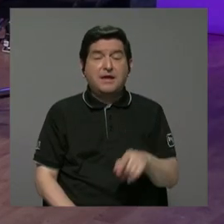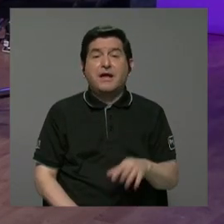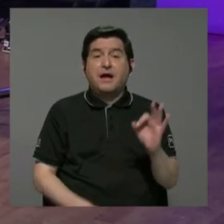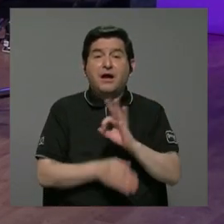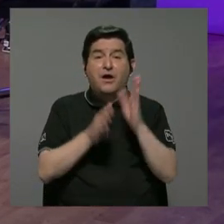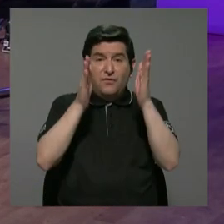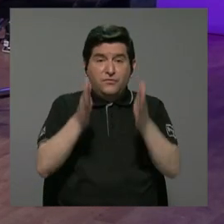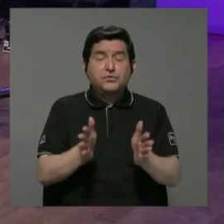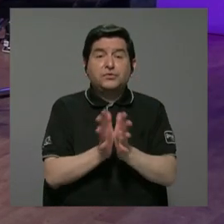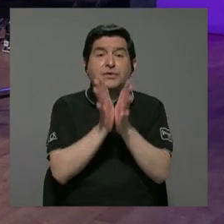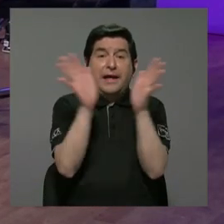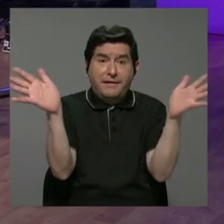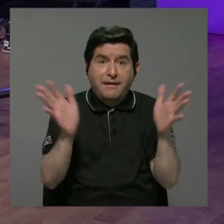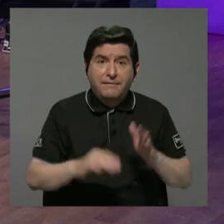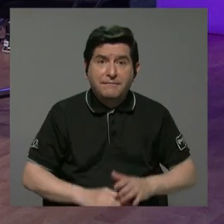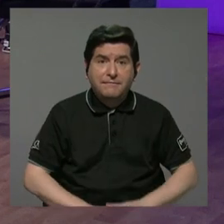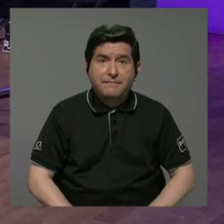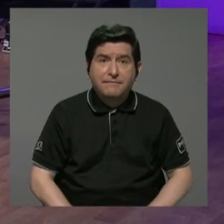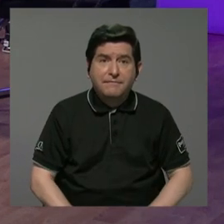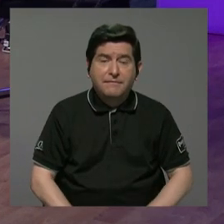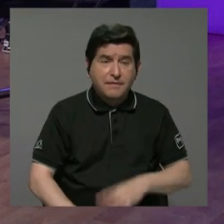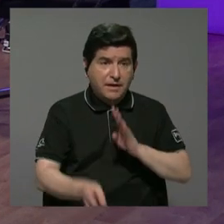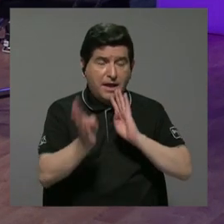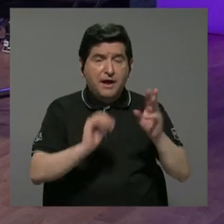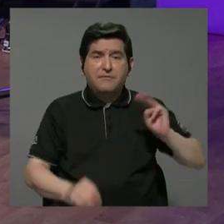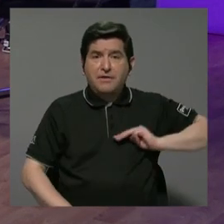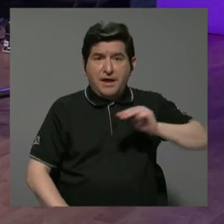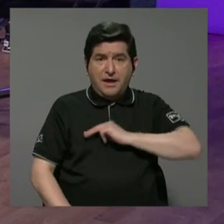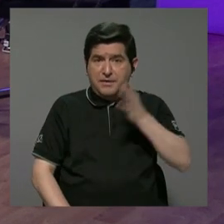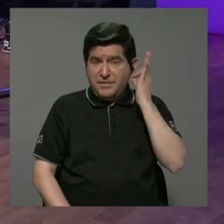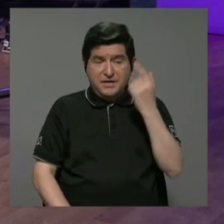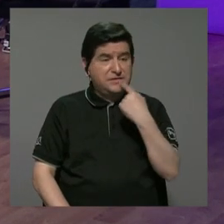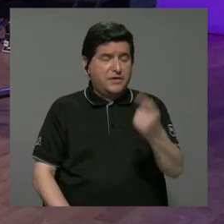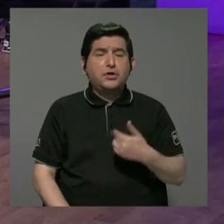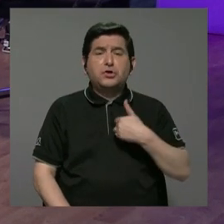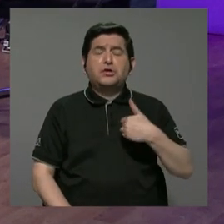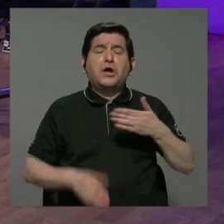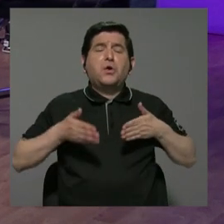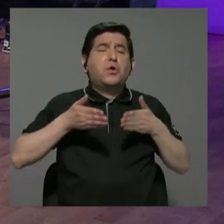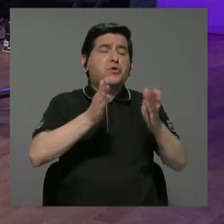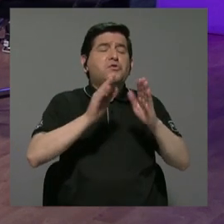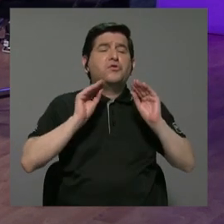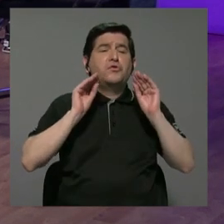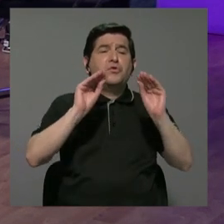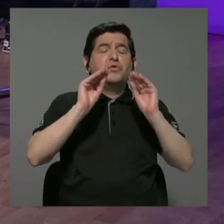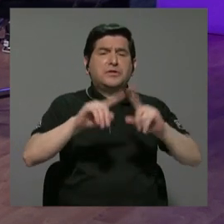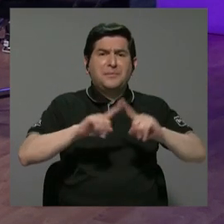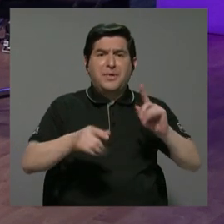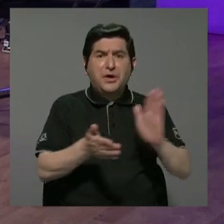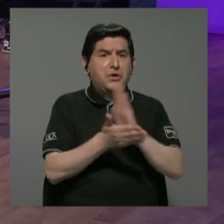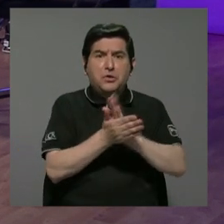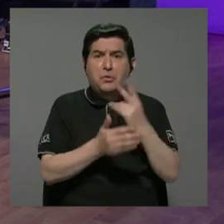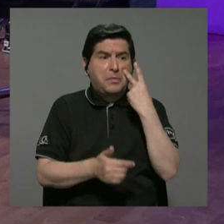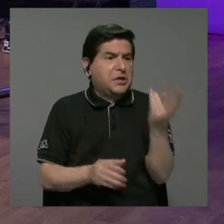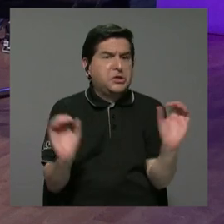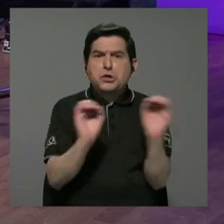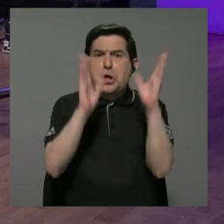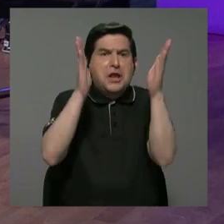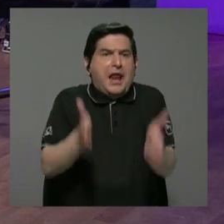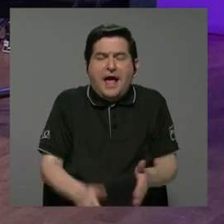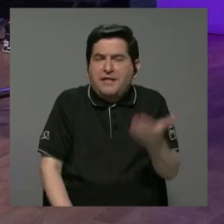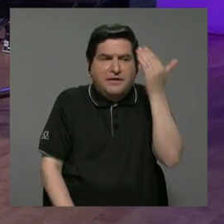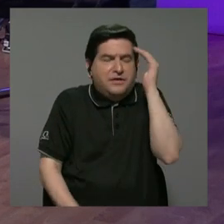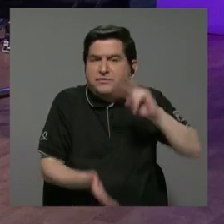pública. Estamos hablando de una ministra que dijo que tiene una ruta de la educación, pero nadie ha visto ese documento, nadie ha visto, nadie sabe